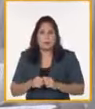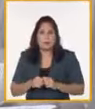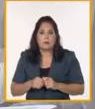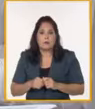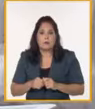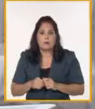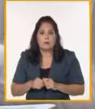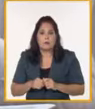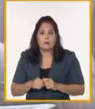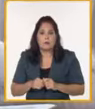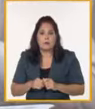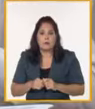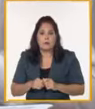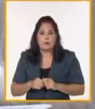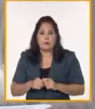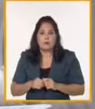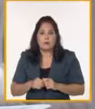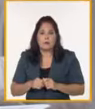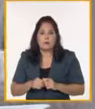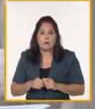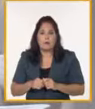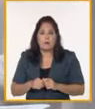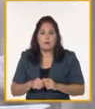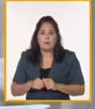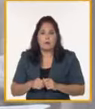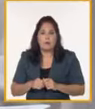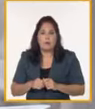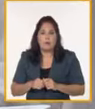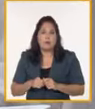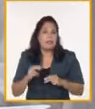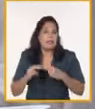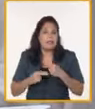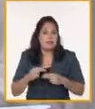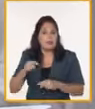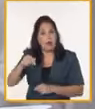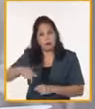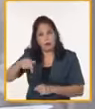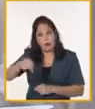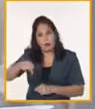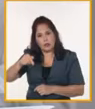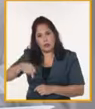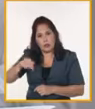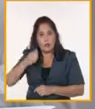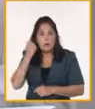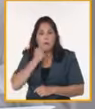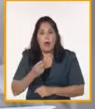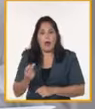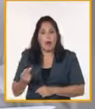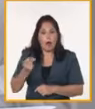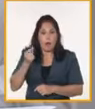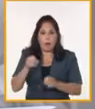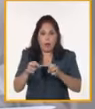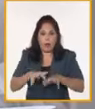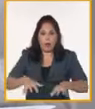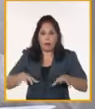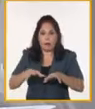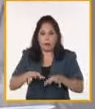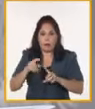elementos de cómo se hacían nacionalmente se les fue transmitiendo y lo que se le hizo fue una actualización más rápida porque ya tenían las condiciones